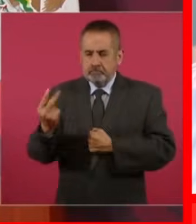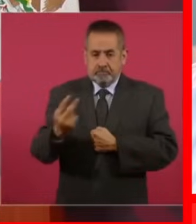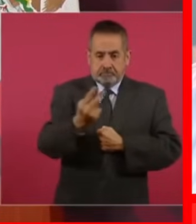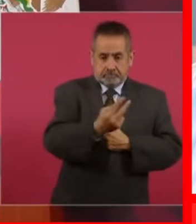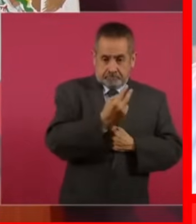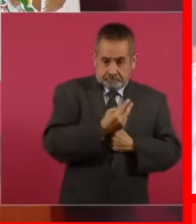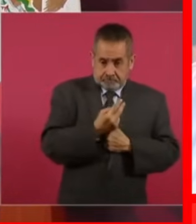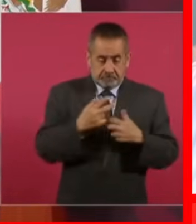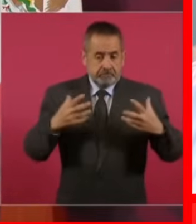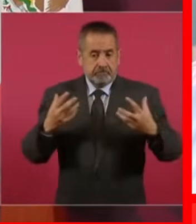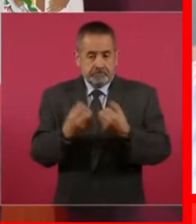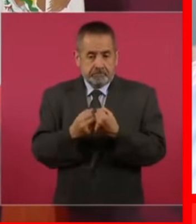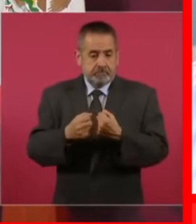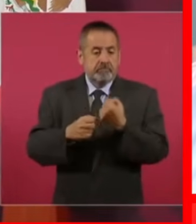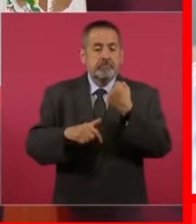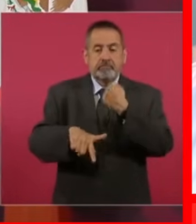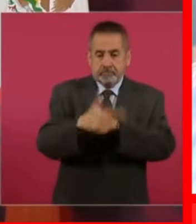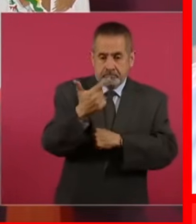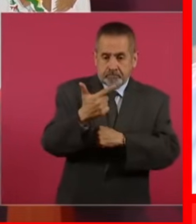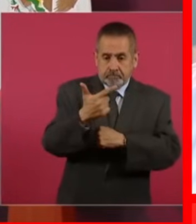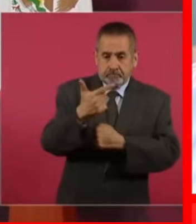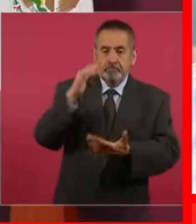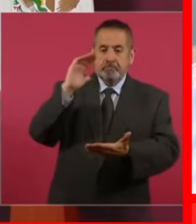quedaron 4.